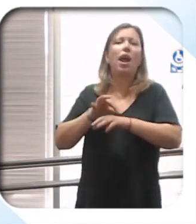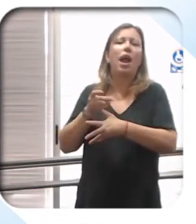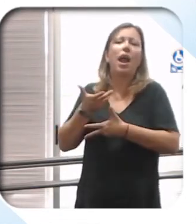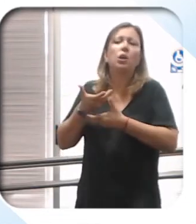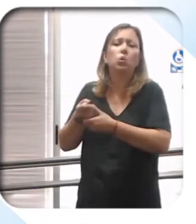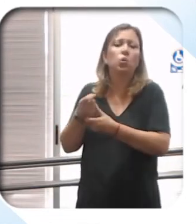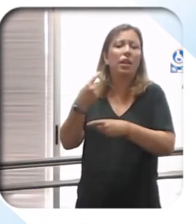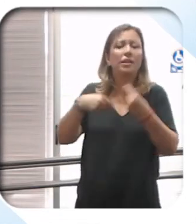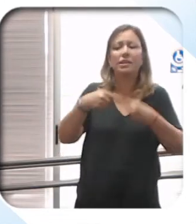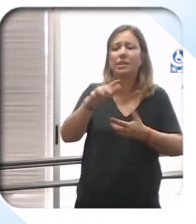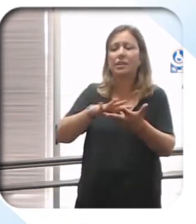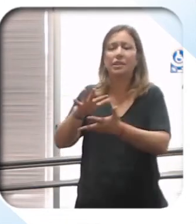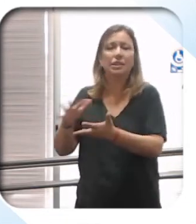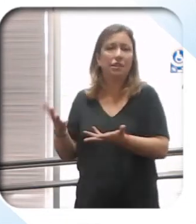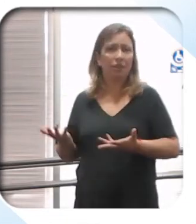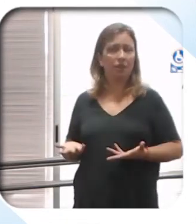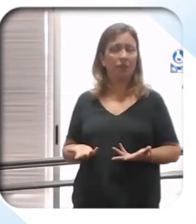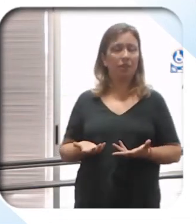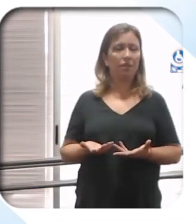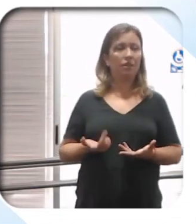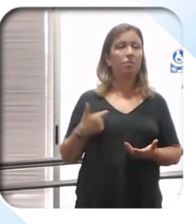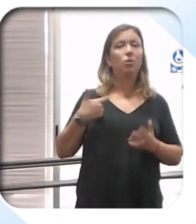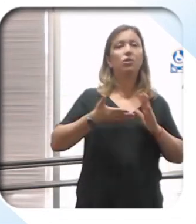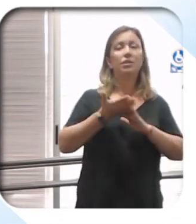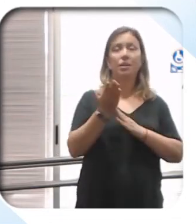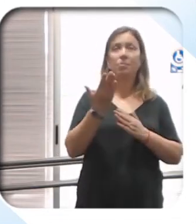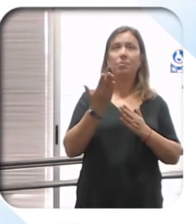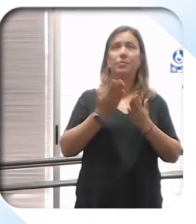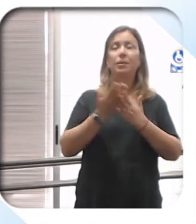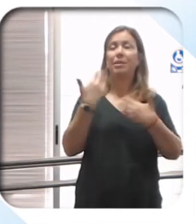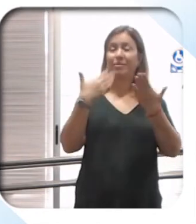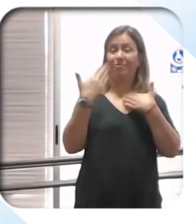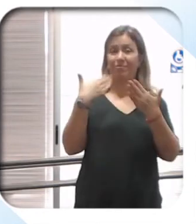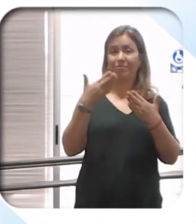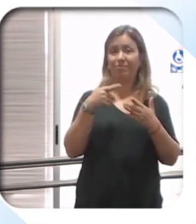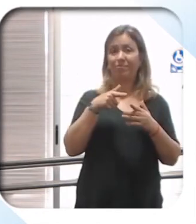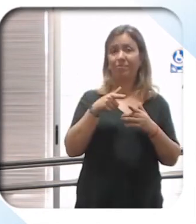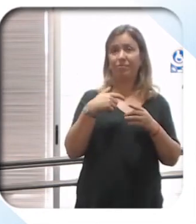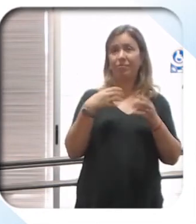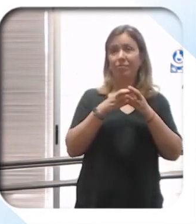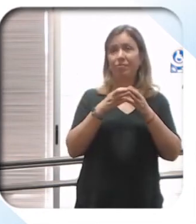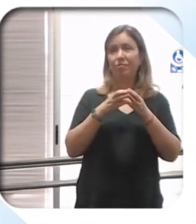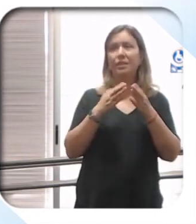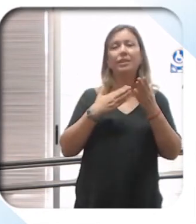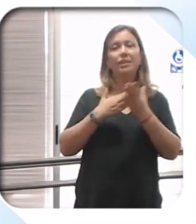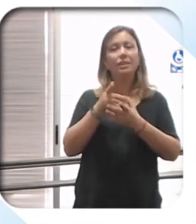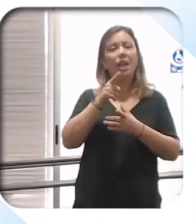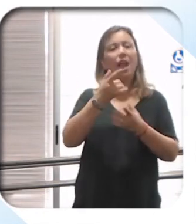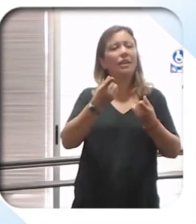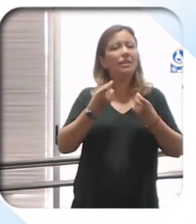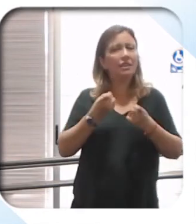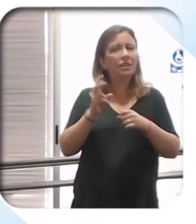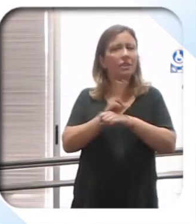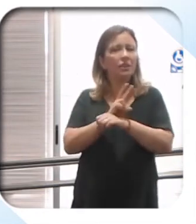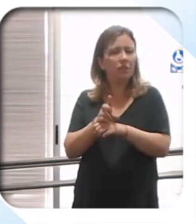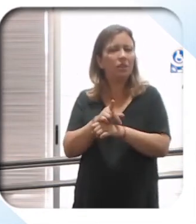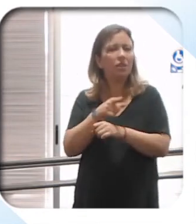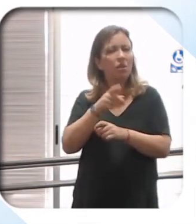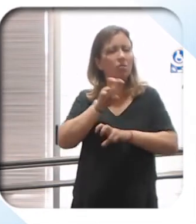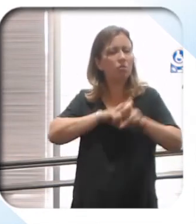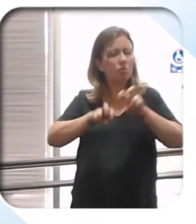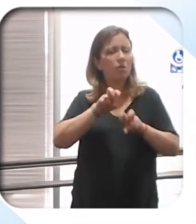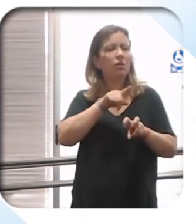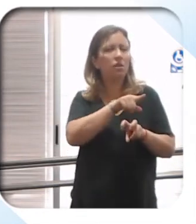algunas áreas, pero en las charlas que yo quedamos, notamos esa necesidad y a veces esa